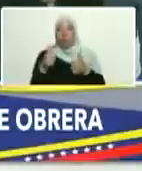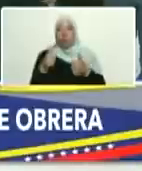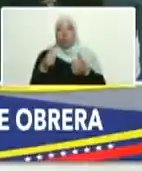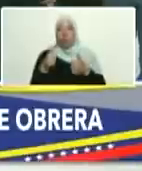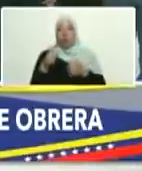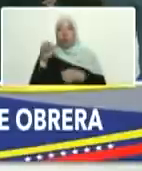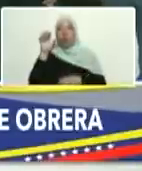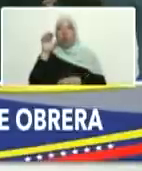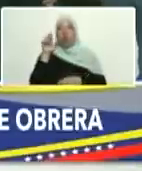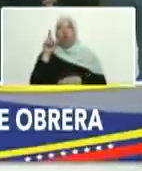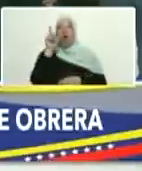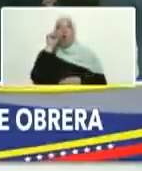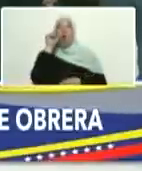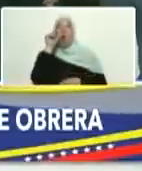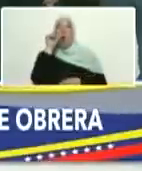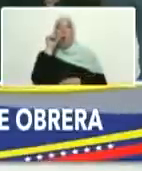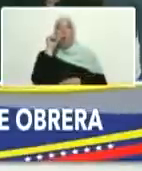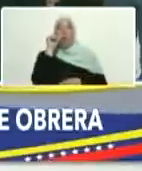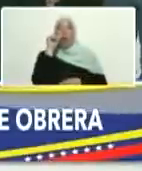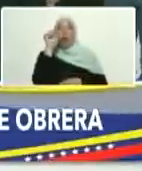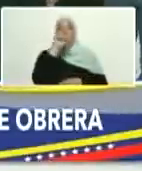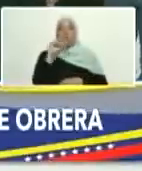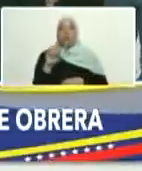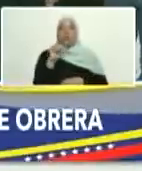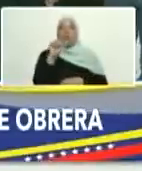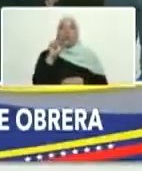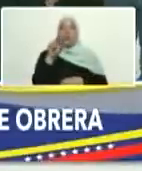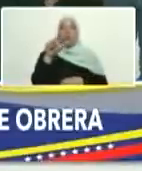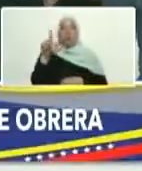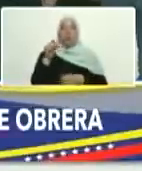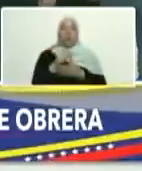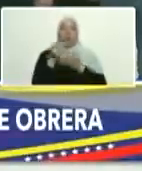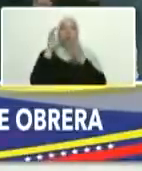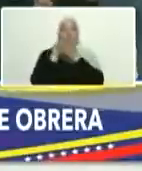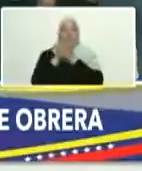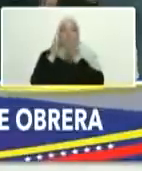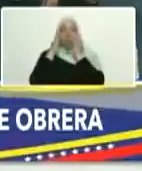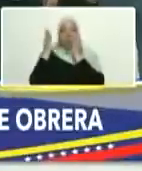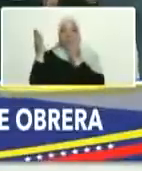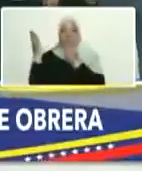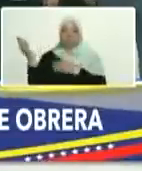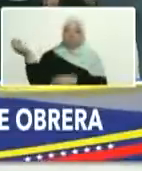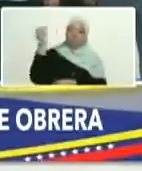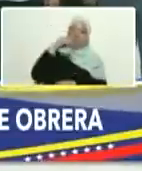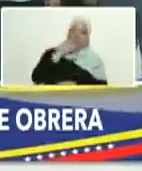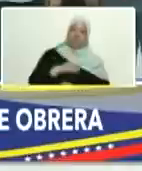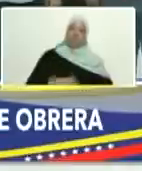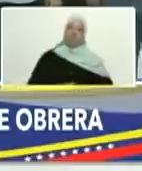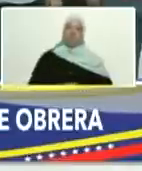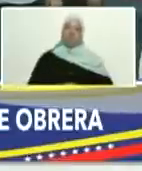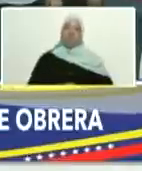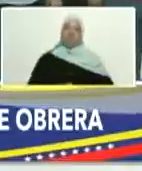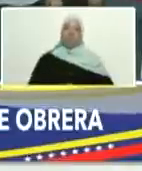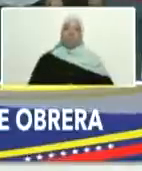Saúl Benjamín Rodríguez, les doy la palabra ya en Coposa. ¡Adelante!